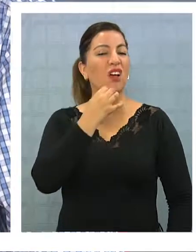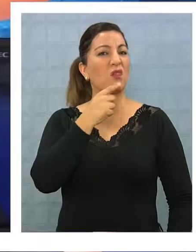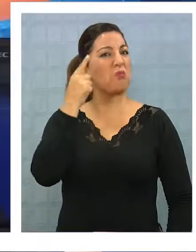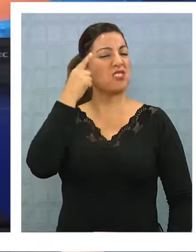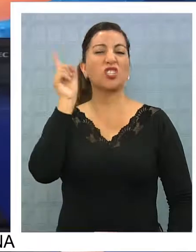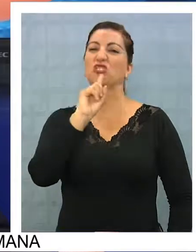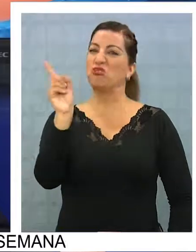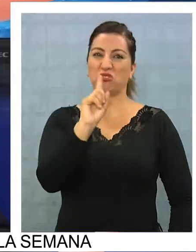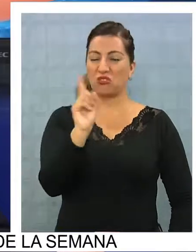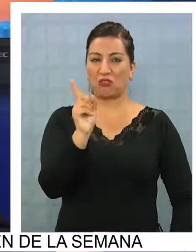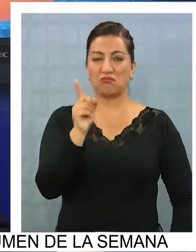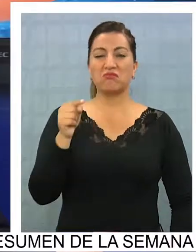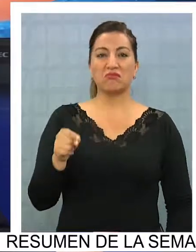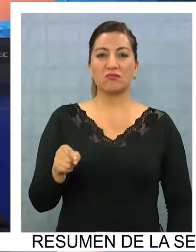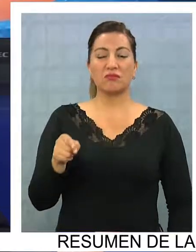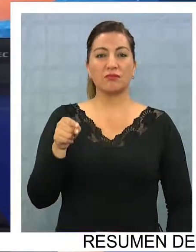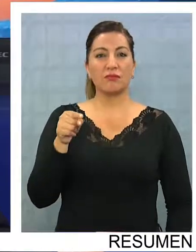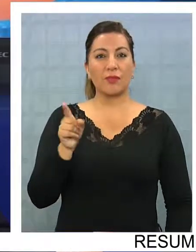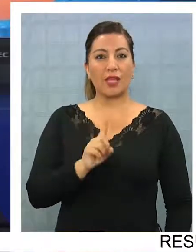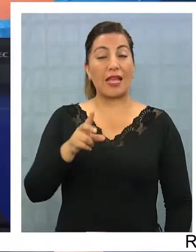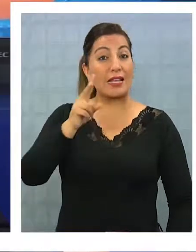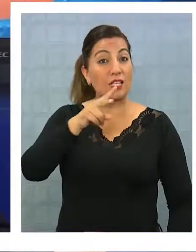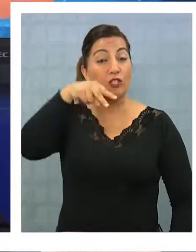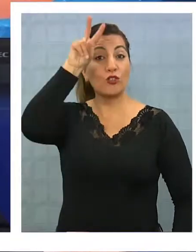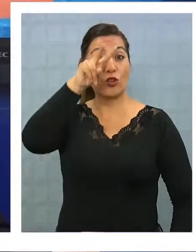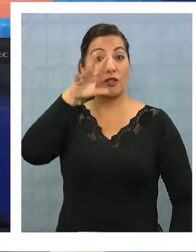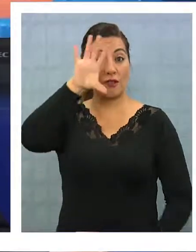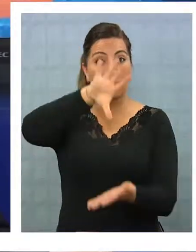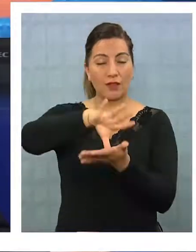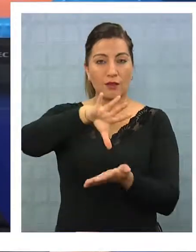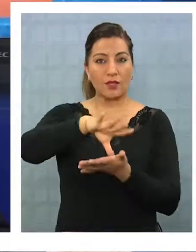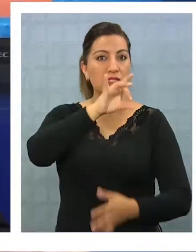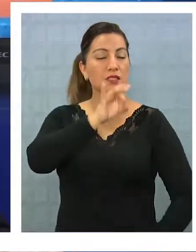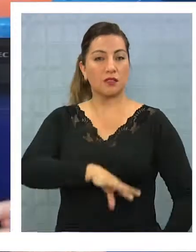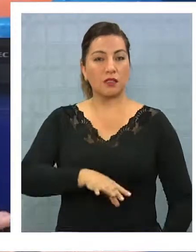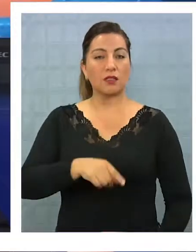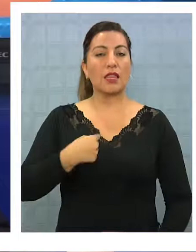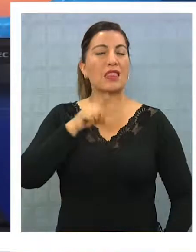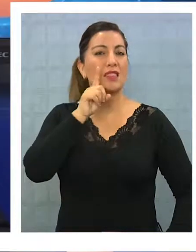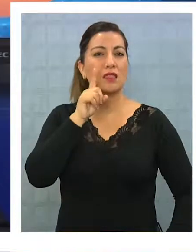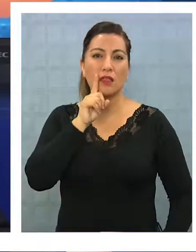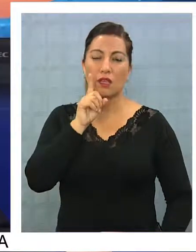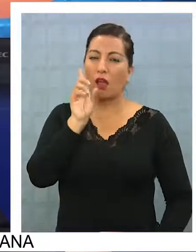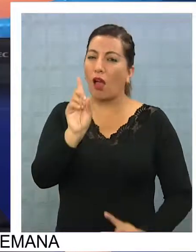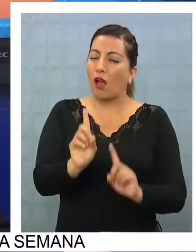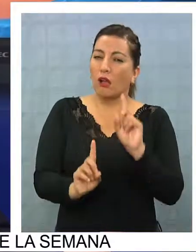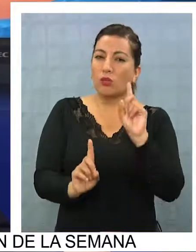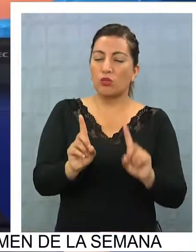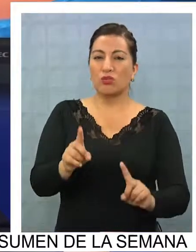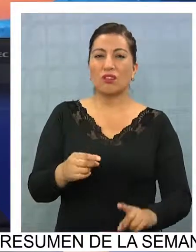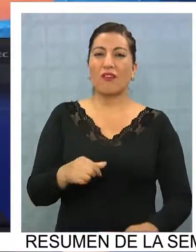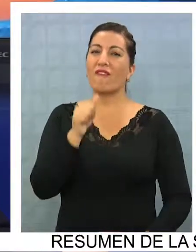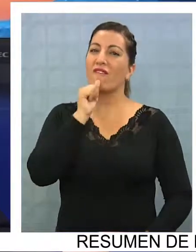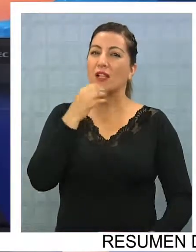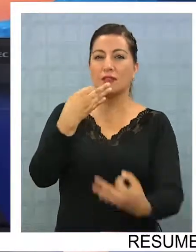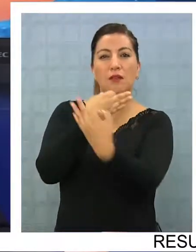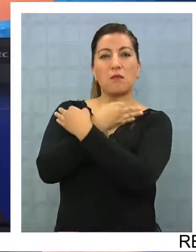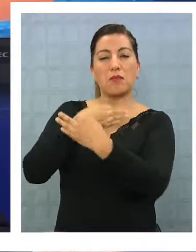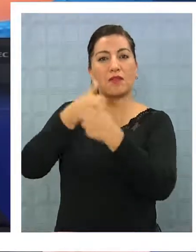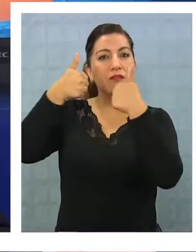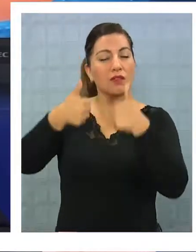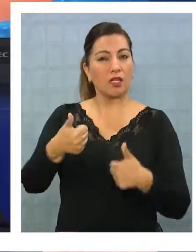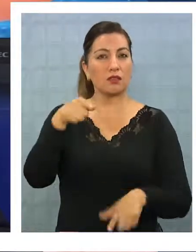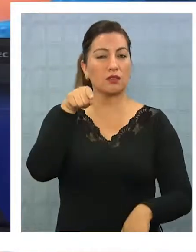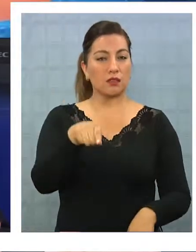incluyo porque reconocidamente, digamos, el norte del país ha tenido, por alguna razón que no está bien explicada, no